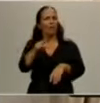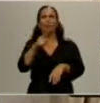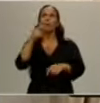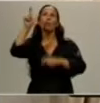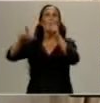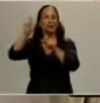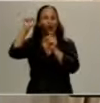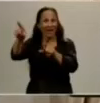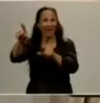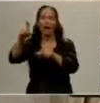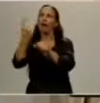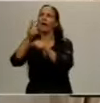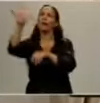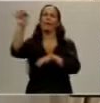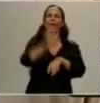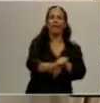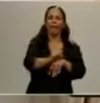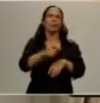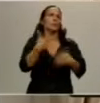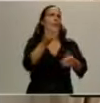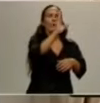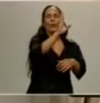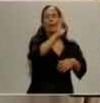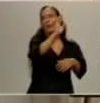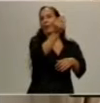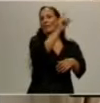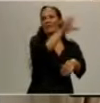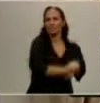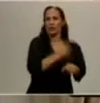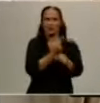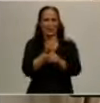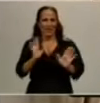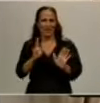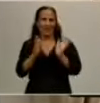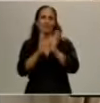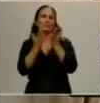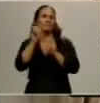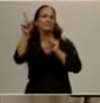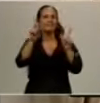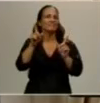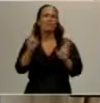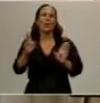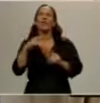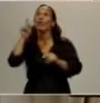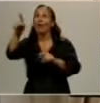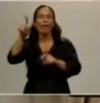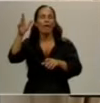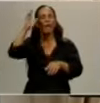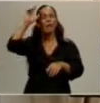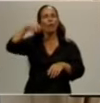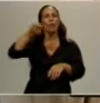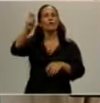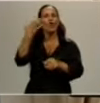de ese origen, en el caso de Irán, iraníes, o en el caso de Brasil, brasileros, para ser juzgados fuera del país. Deben ser